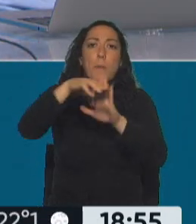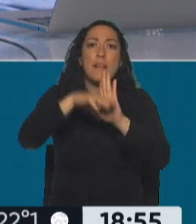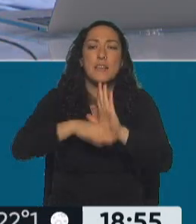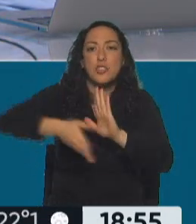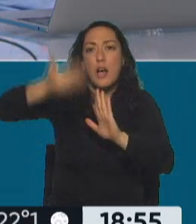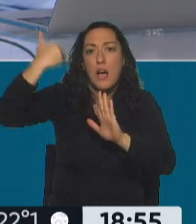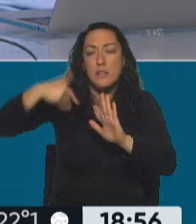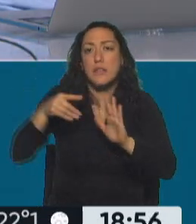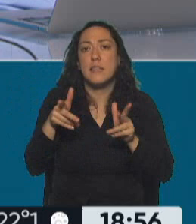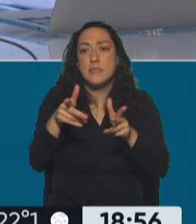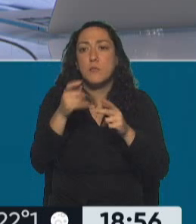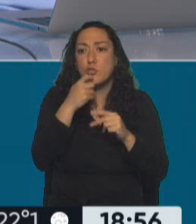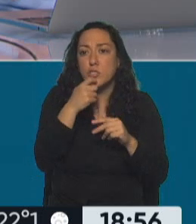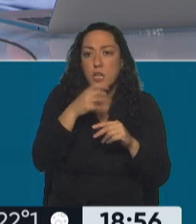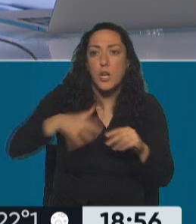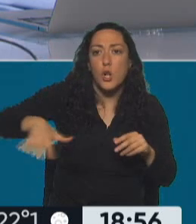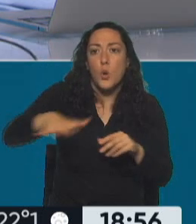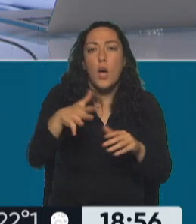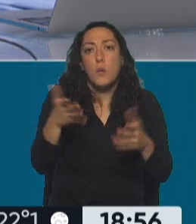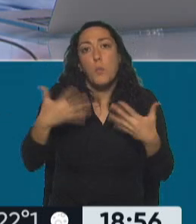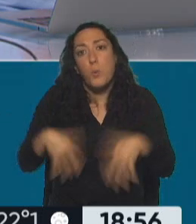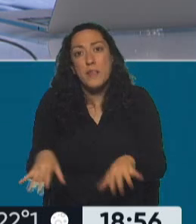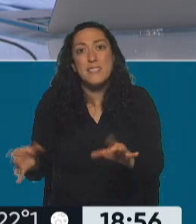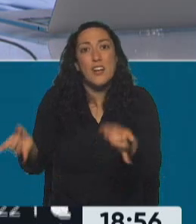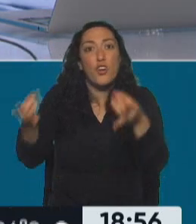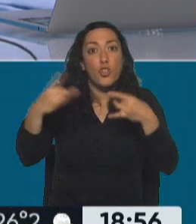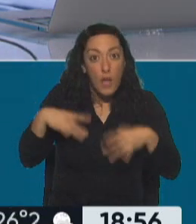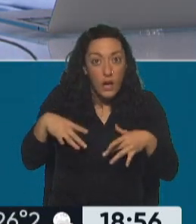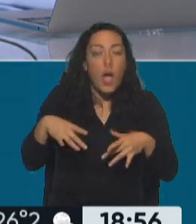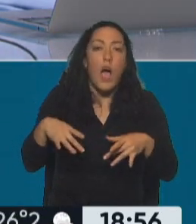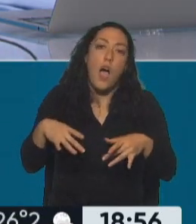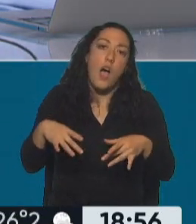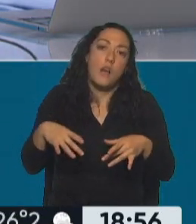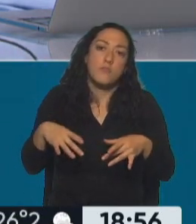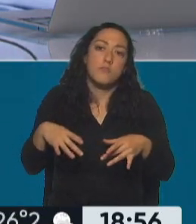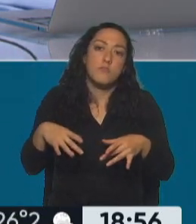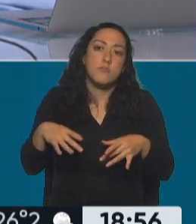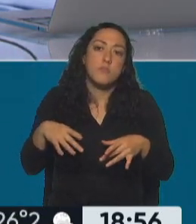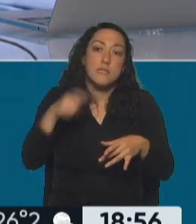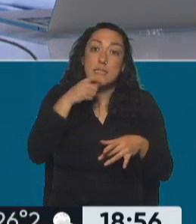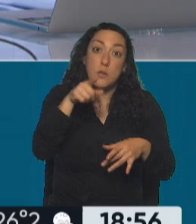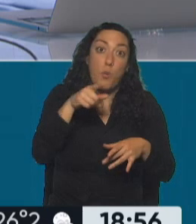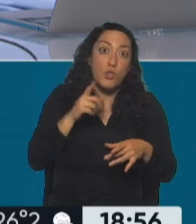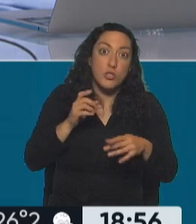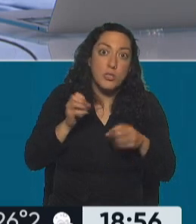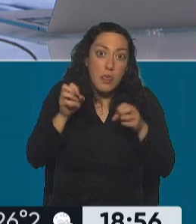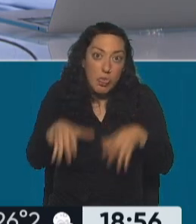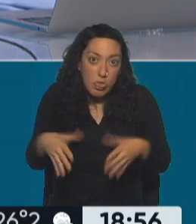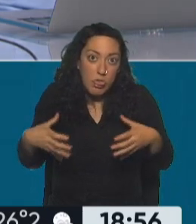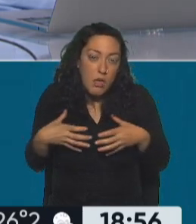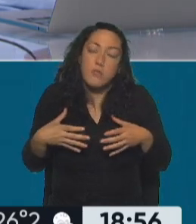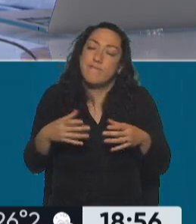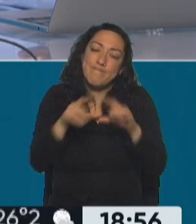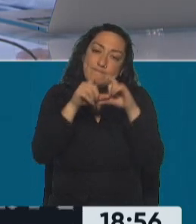si va a ir a un lugar donde está el riesgo de que lo puedan contagiar, póngase, y usted es un paciente de riesgo, póngase el